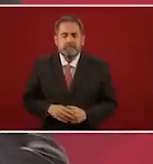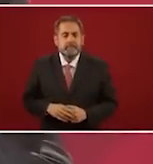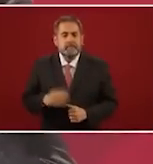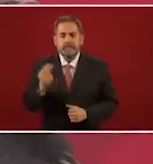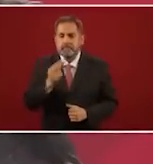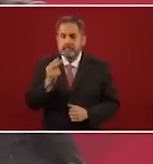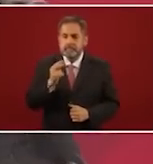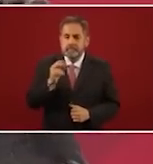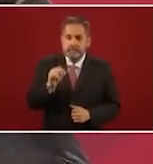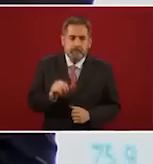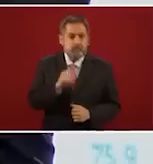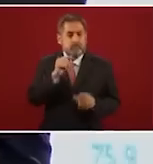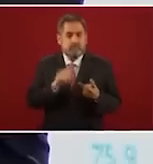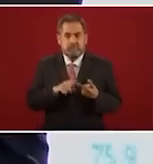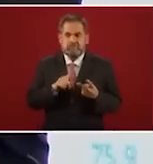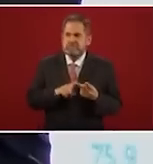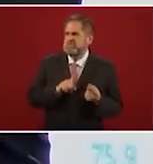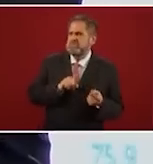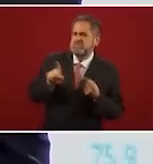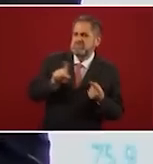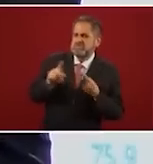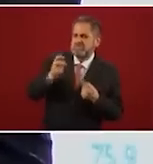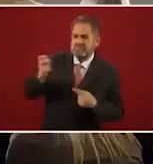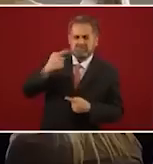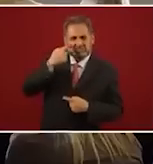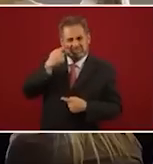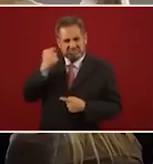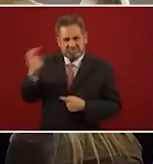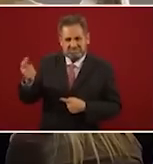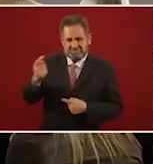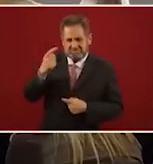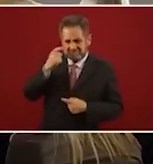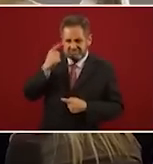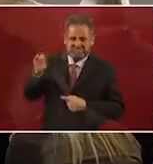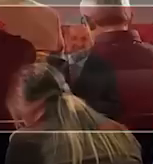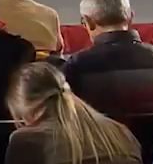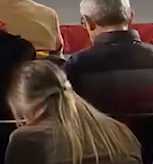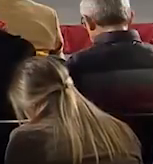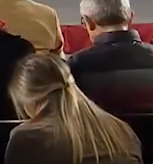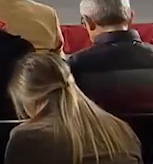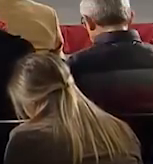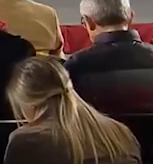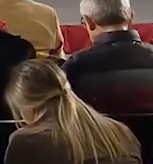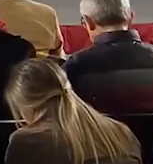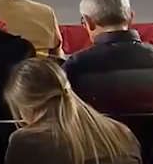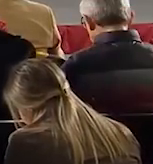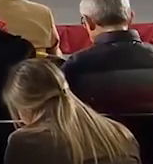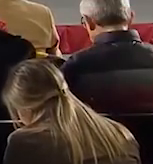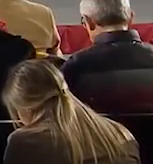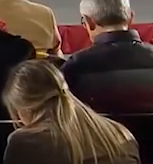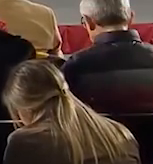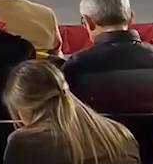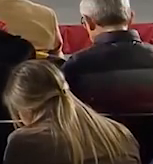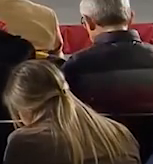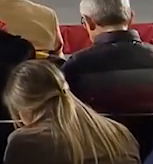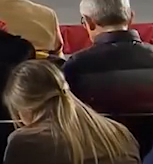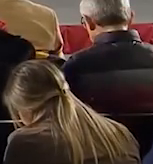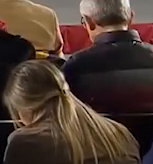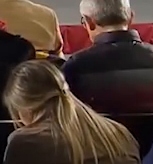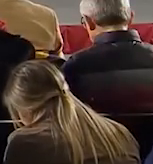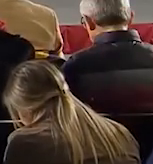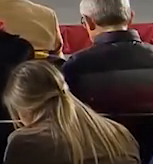tendrían otro elemento más. Es decir, fue una actitud autoritaria, una gran injusticia.